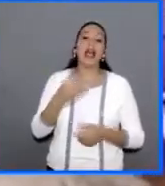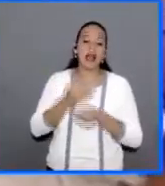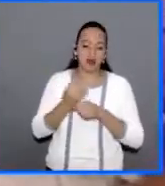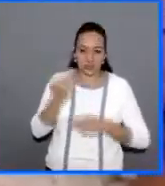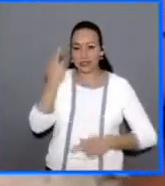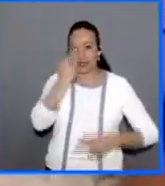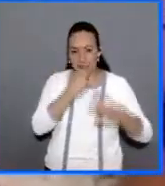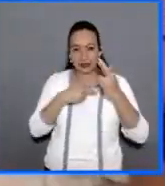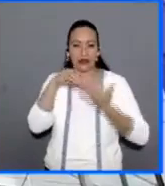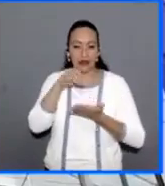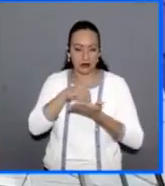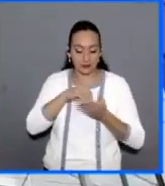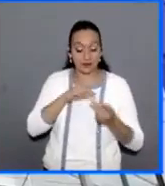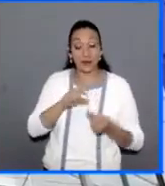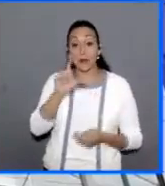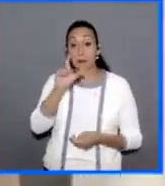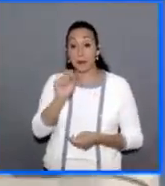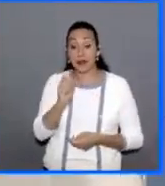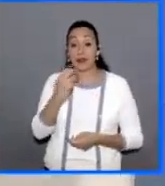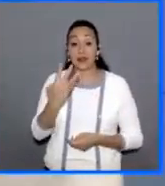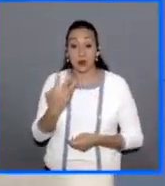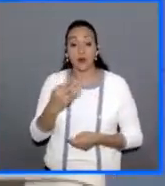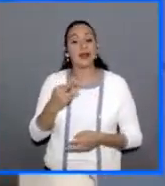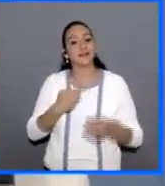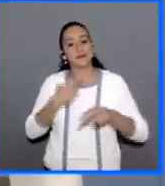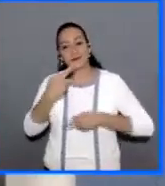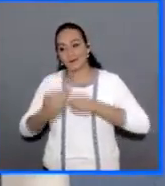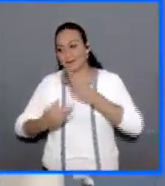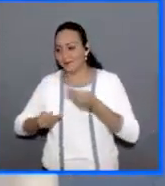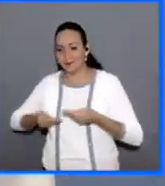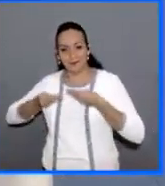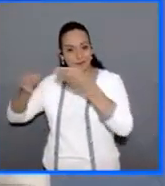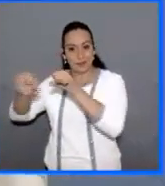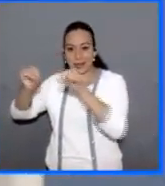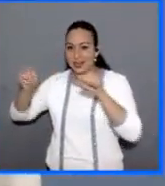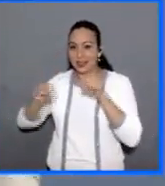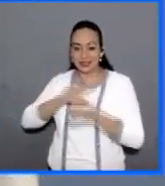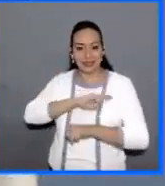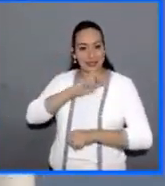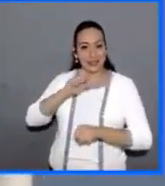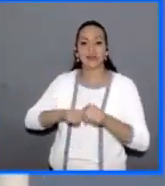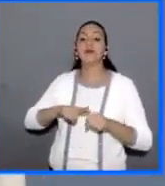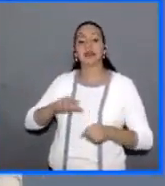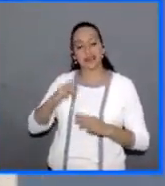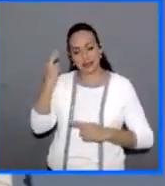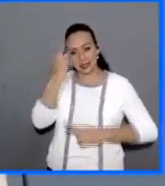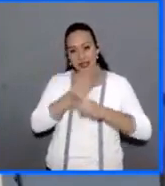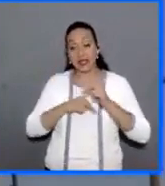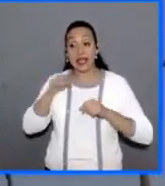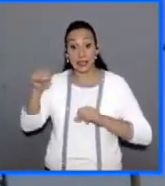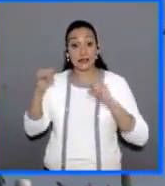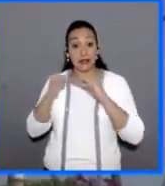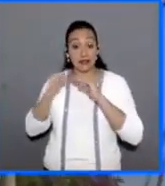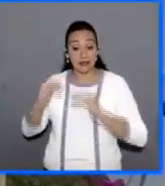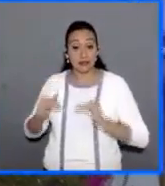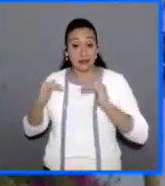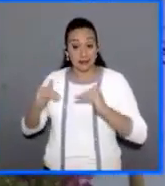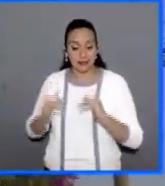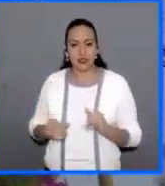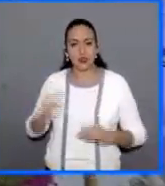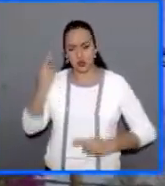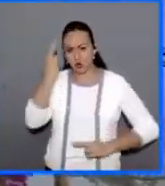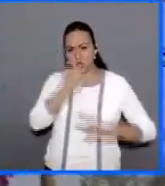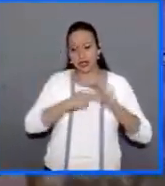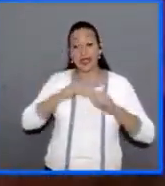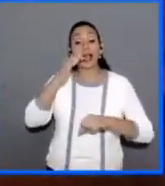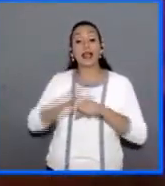y 24 fueron remitidas a la Sala Regional Especializada, órgano jurisdiccional que concluye funciones el próximo 31